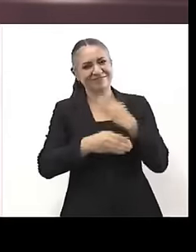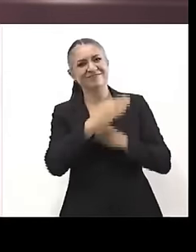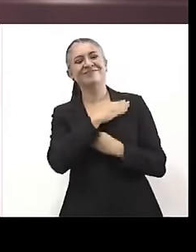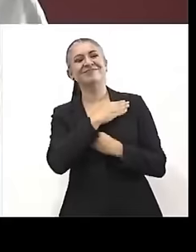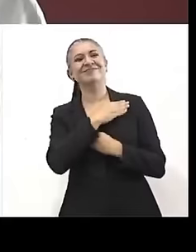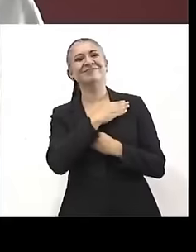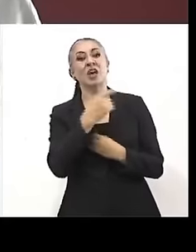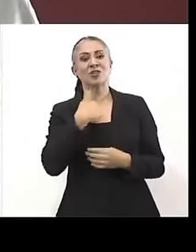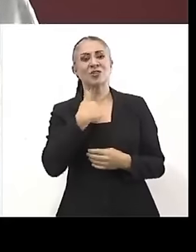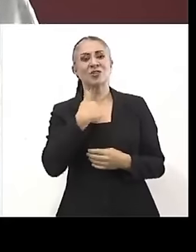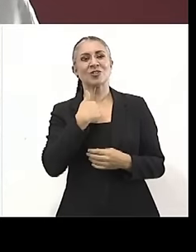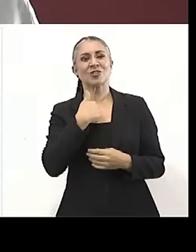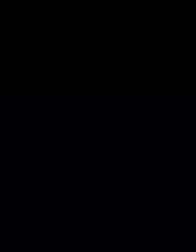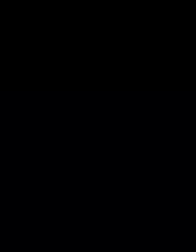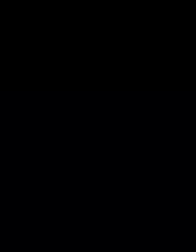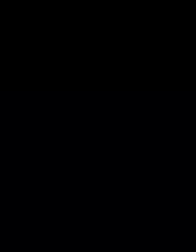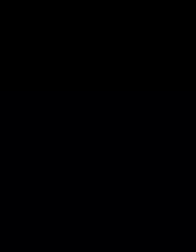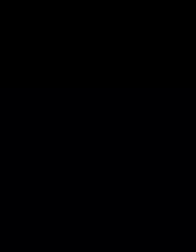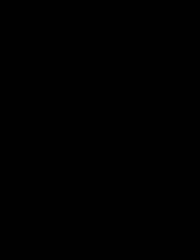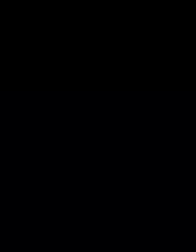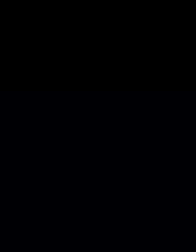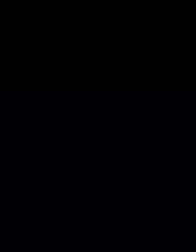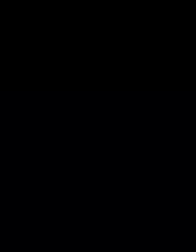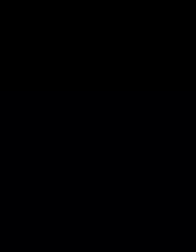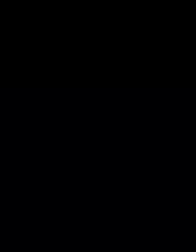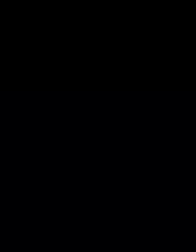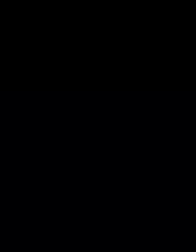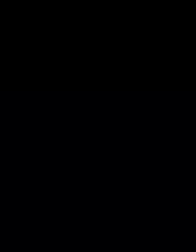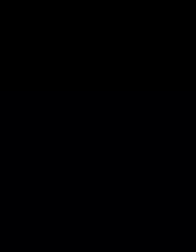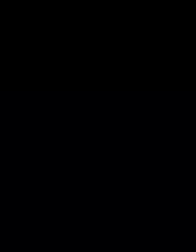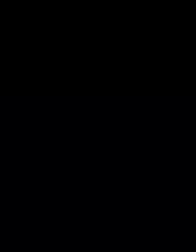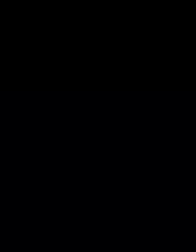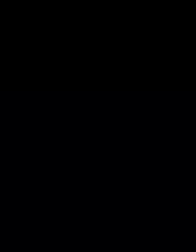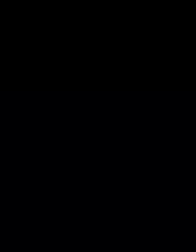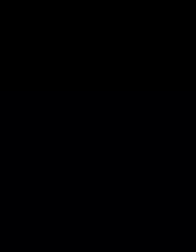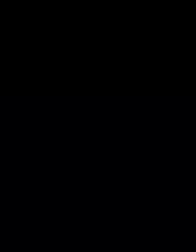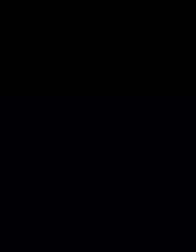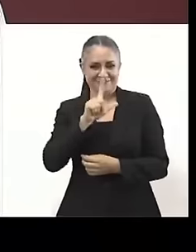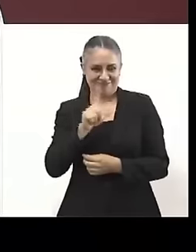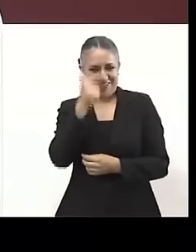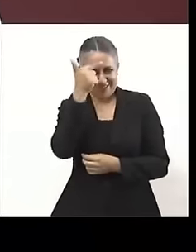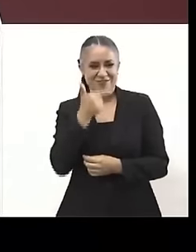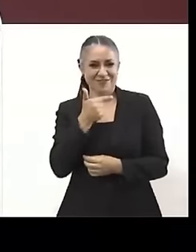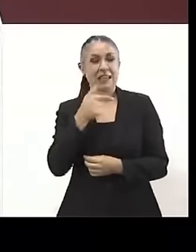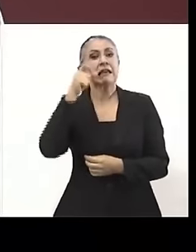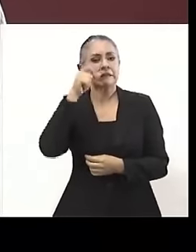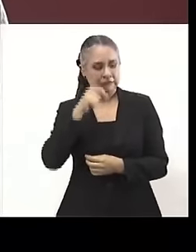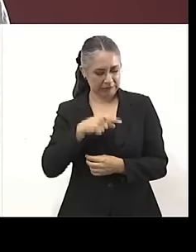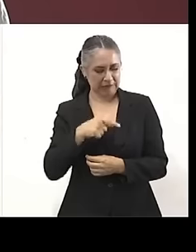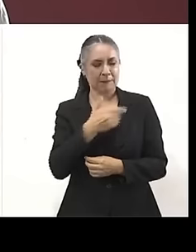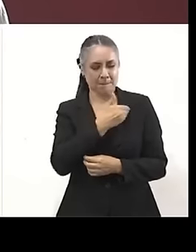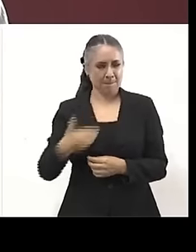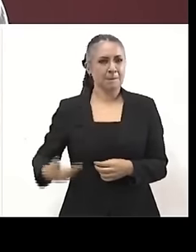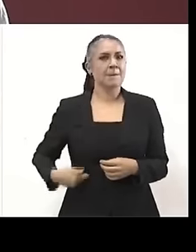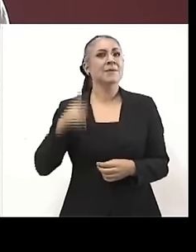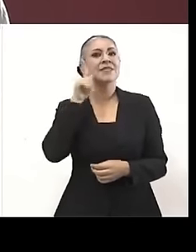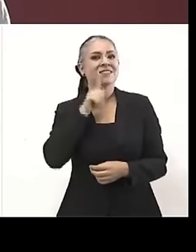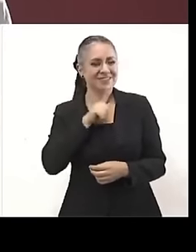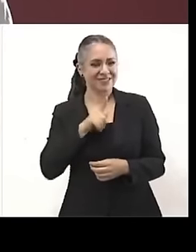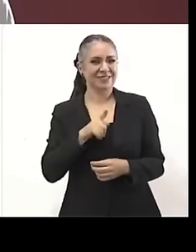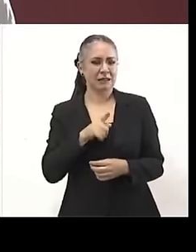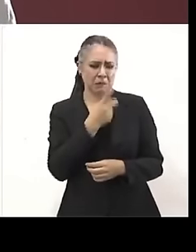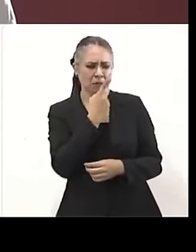escucharon al presidente de la república Wilmer Qué tan importantes fueron las mañaneras para